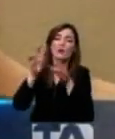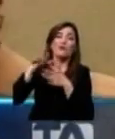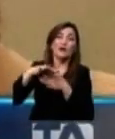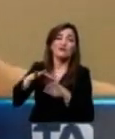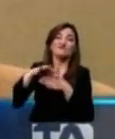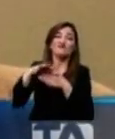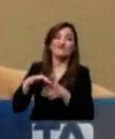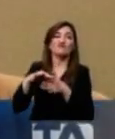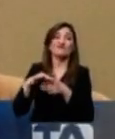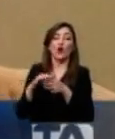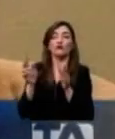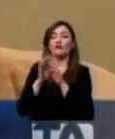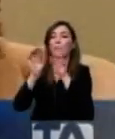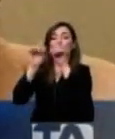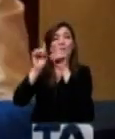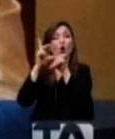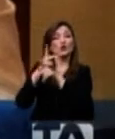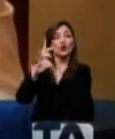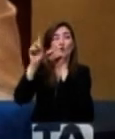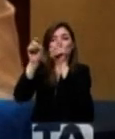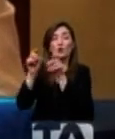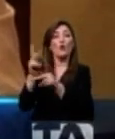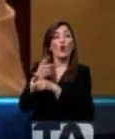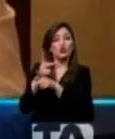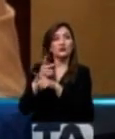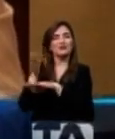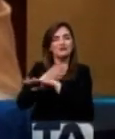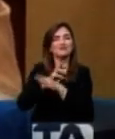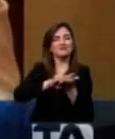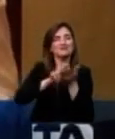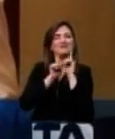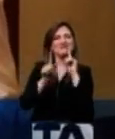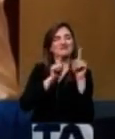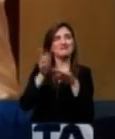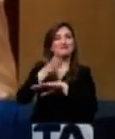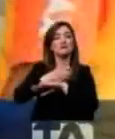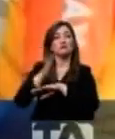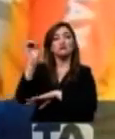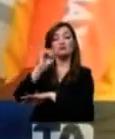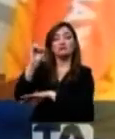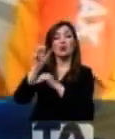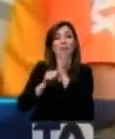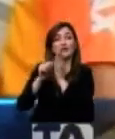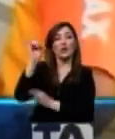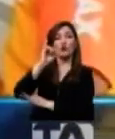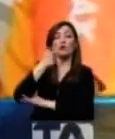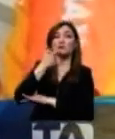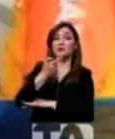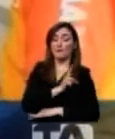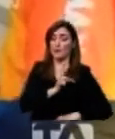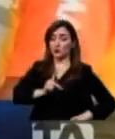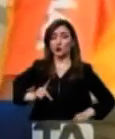del consejo consultivo recordemos que en ocasiones anteriores la ministra de industrias eva garcía ha dicho estar a favor